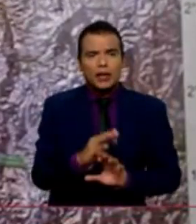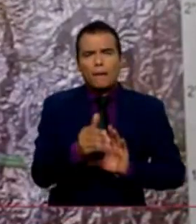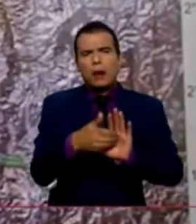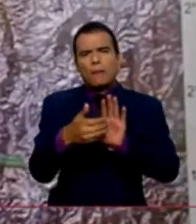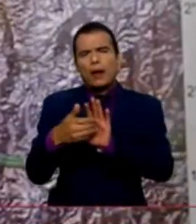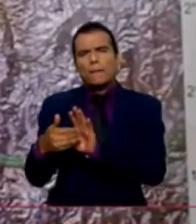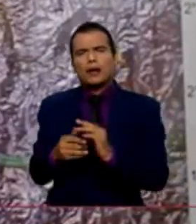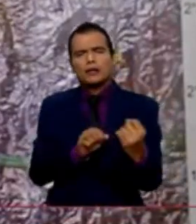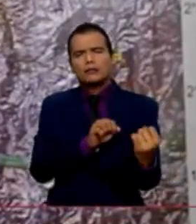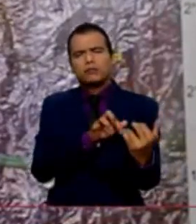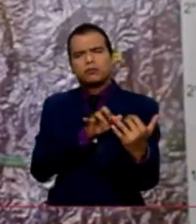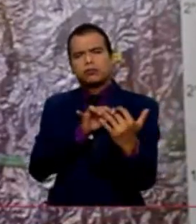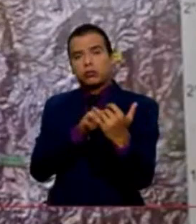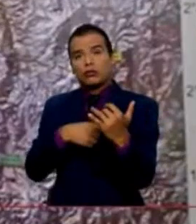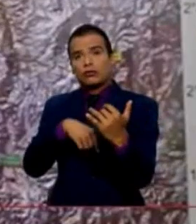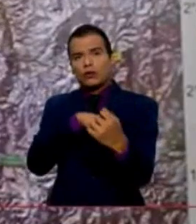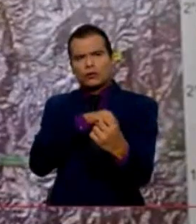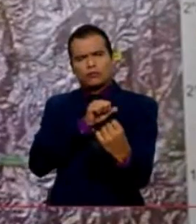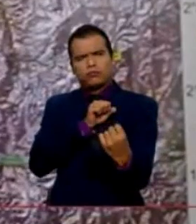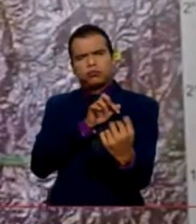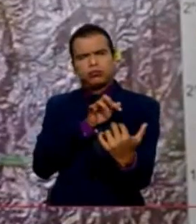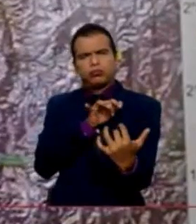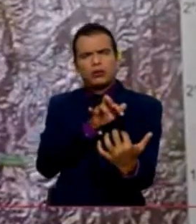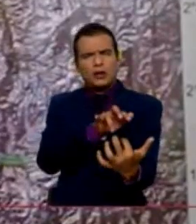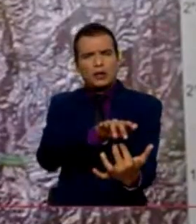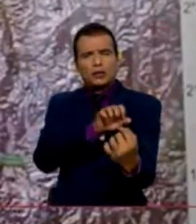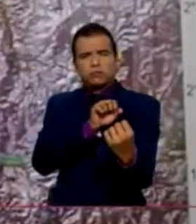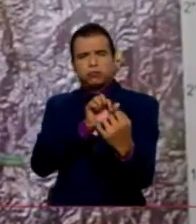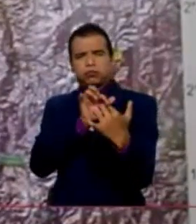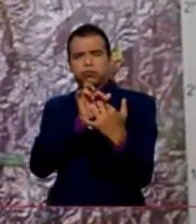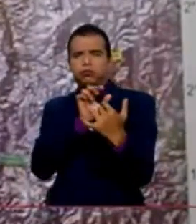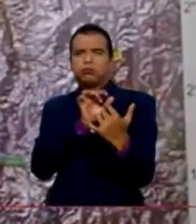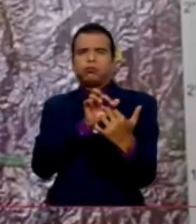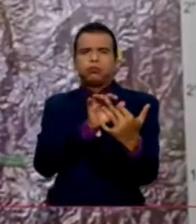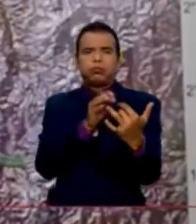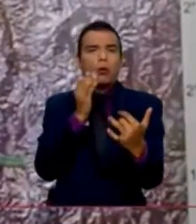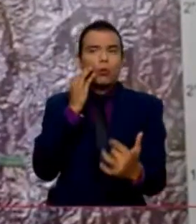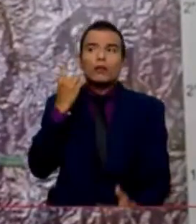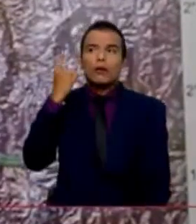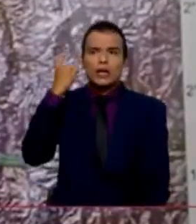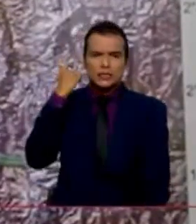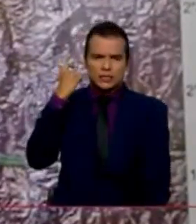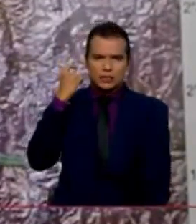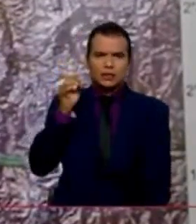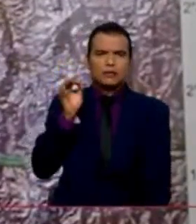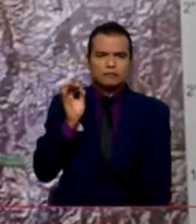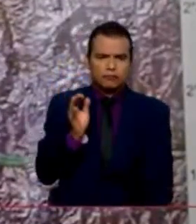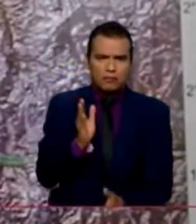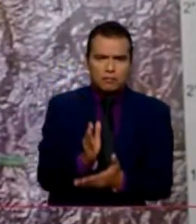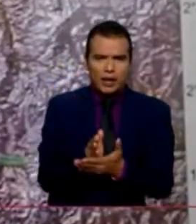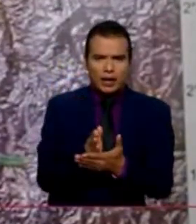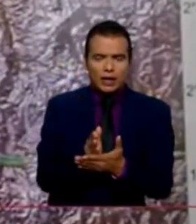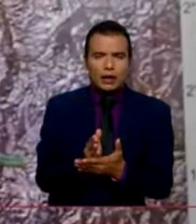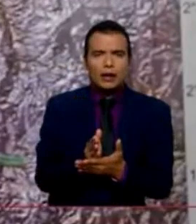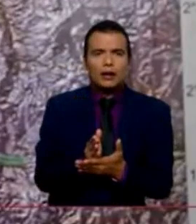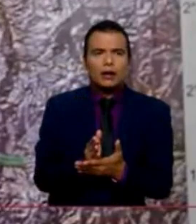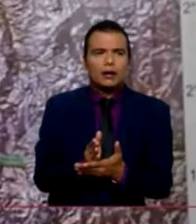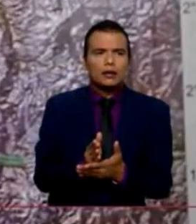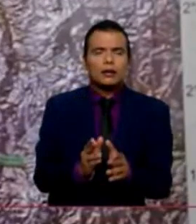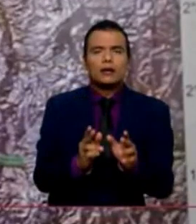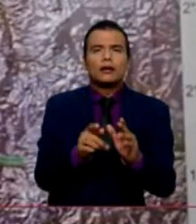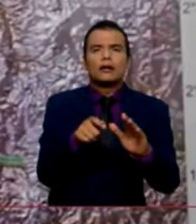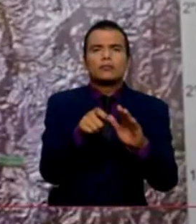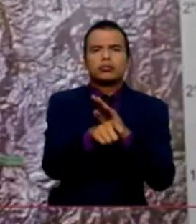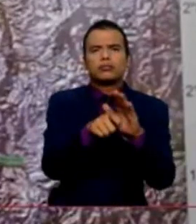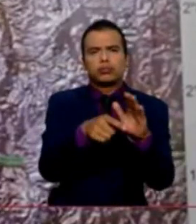tropas, y en respuesta a ello es los combates que se presentaron el día anterior, en donde resultaran dados de